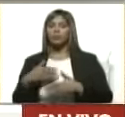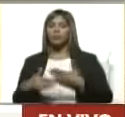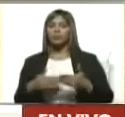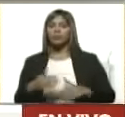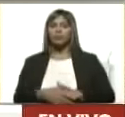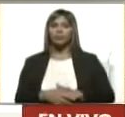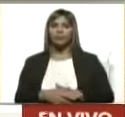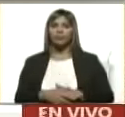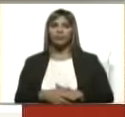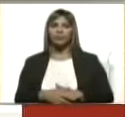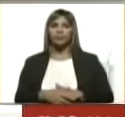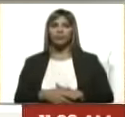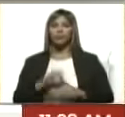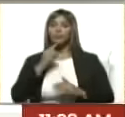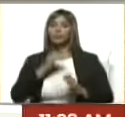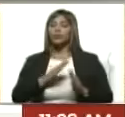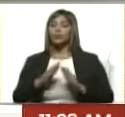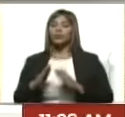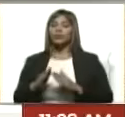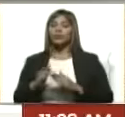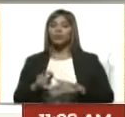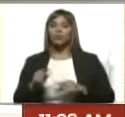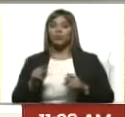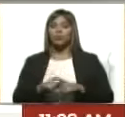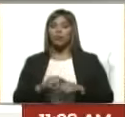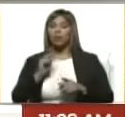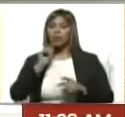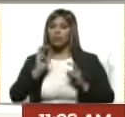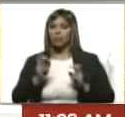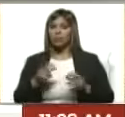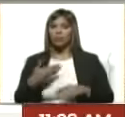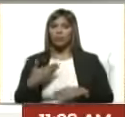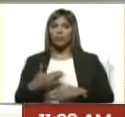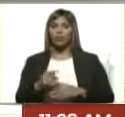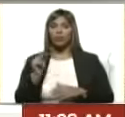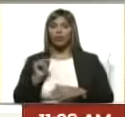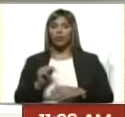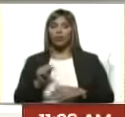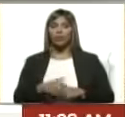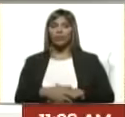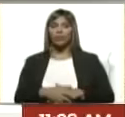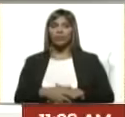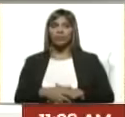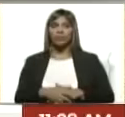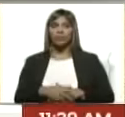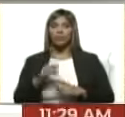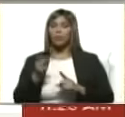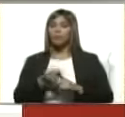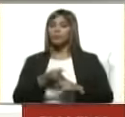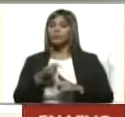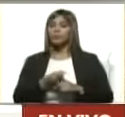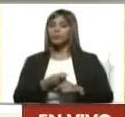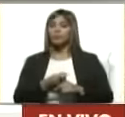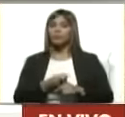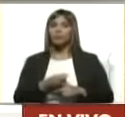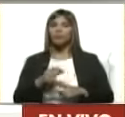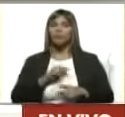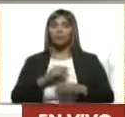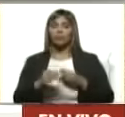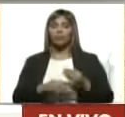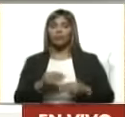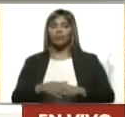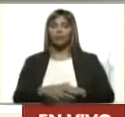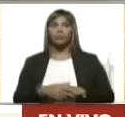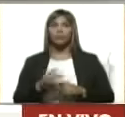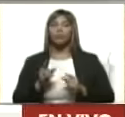arena para que la organización, como punto fundamental de esta batalla, sea llevada a cabo